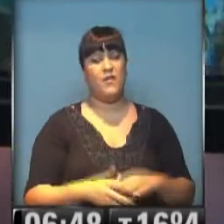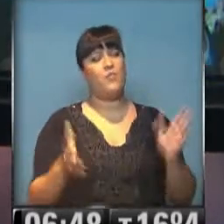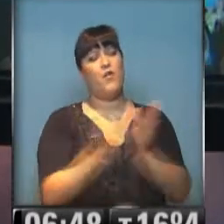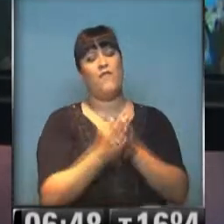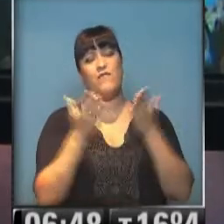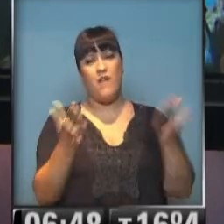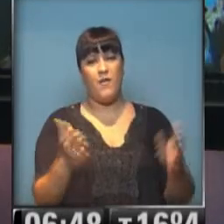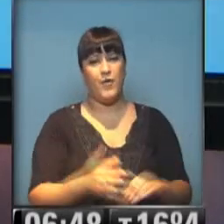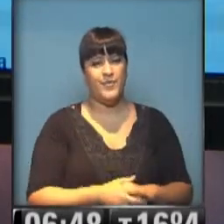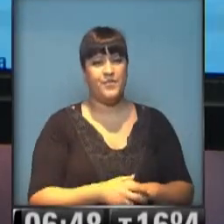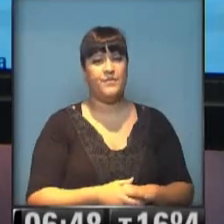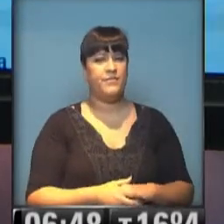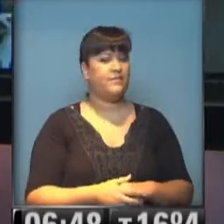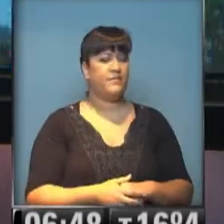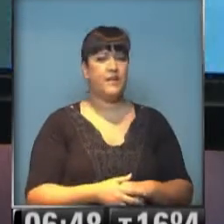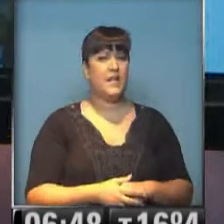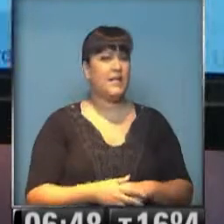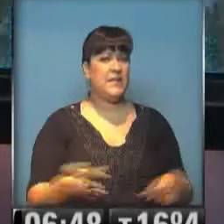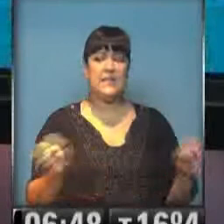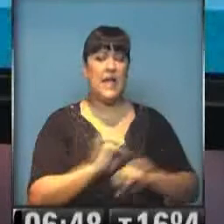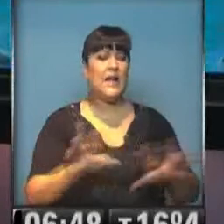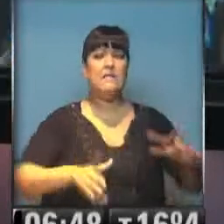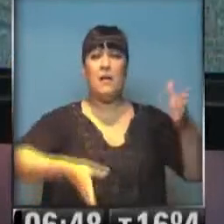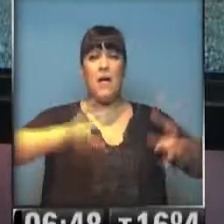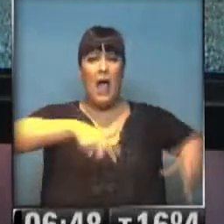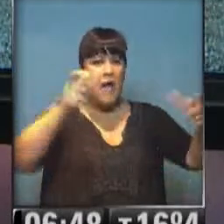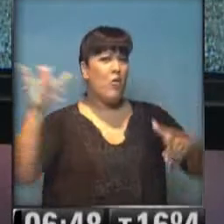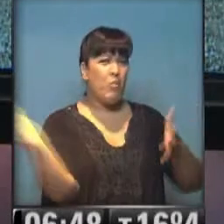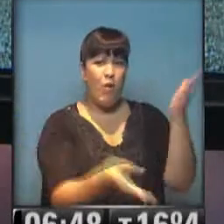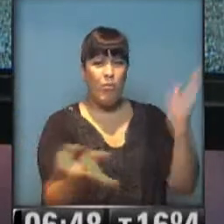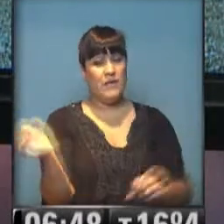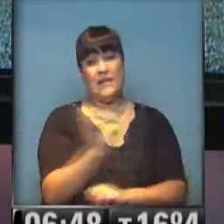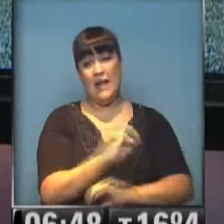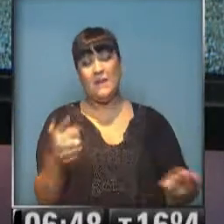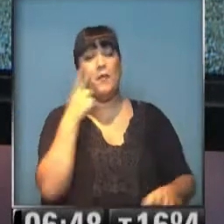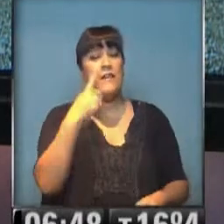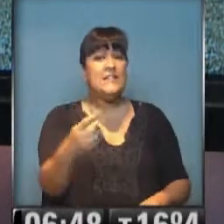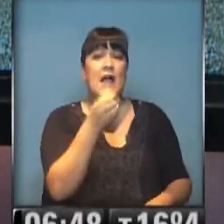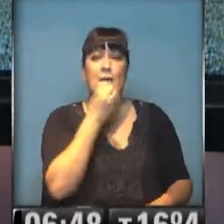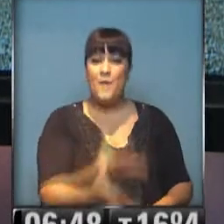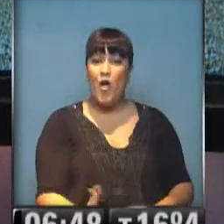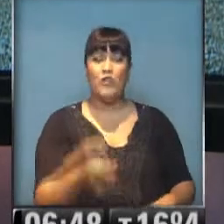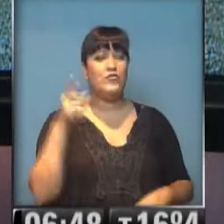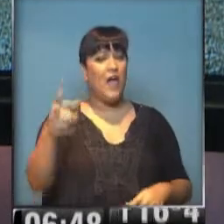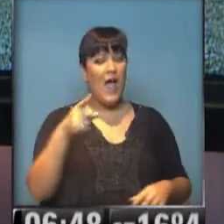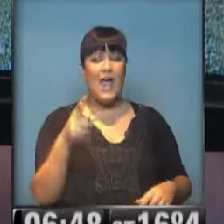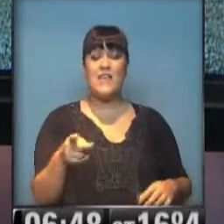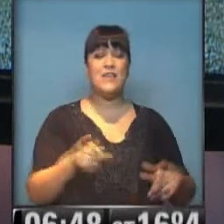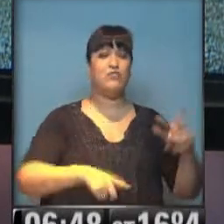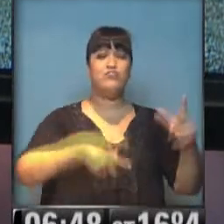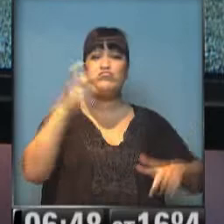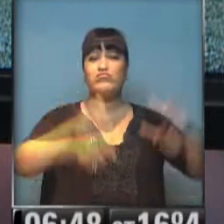Carteles lo hicieron. Qué lamentable, qué lamentable. Pero fíjense qué belleza, ¿eh? Allí donde hay mucha, mucha